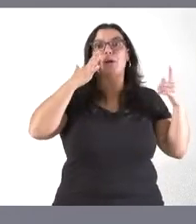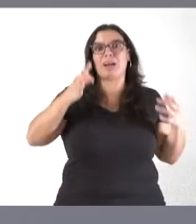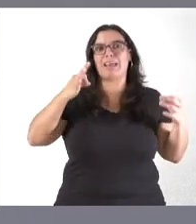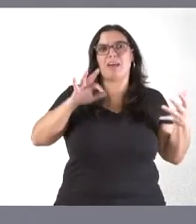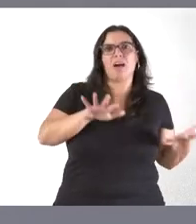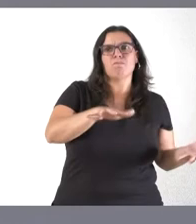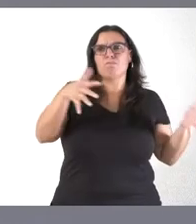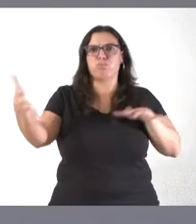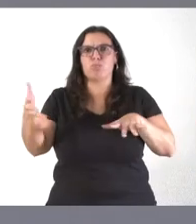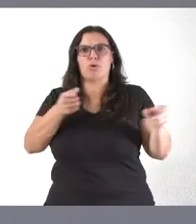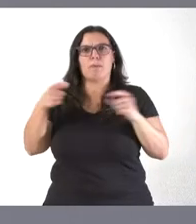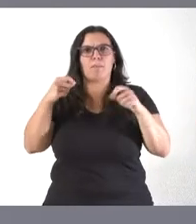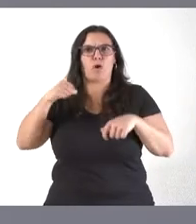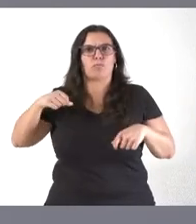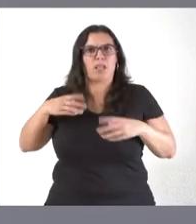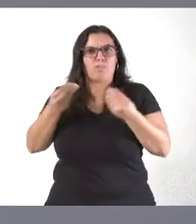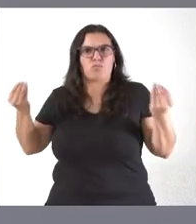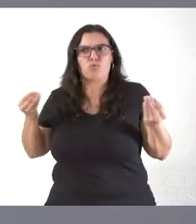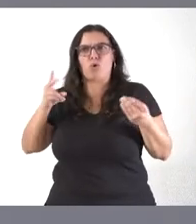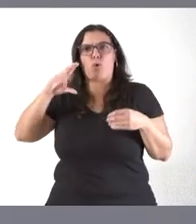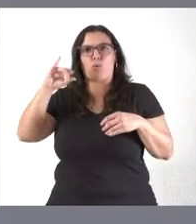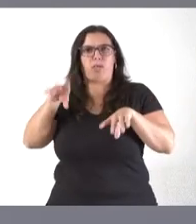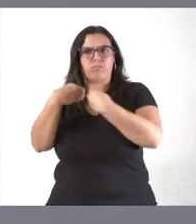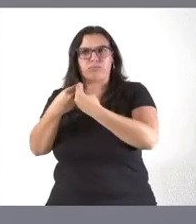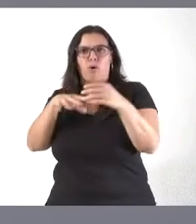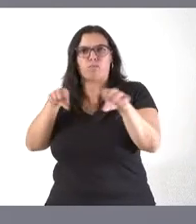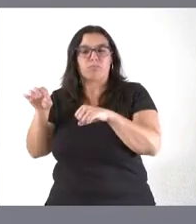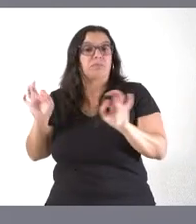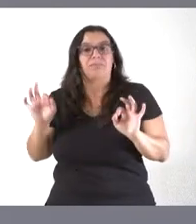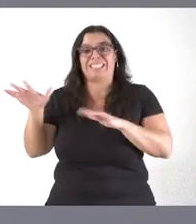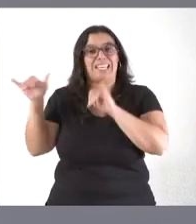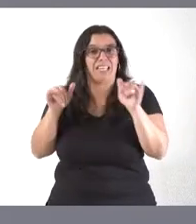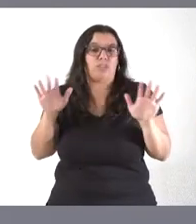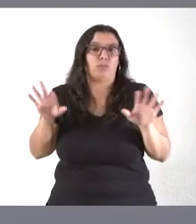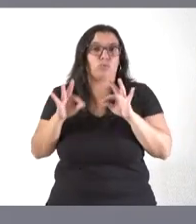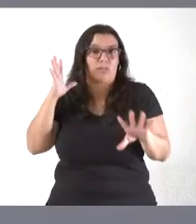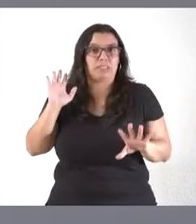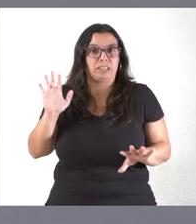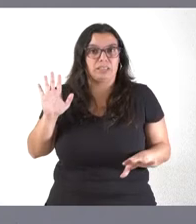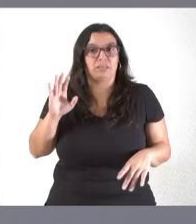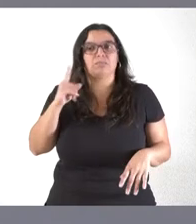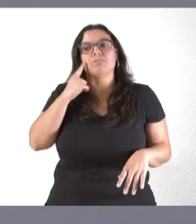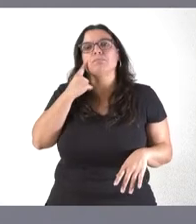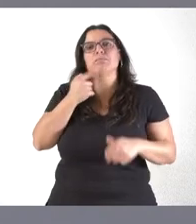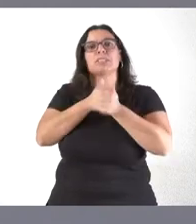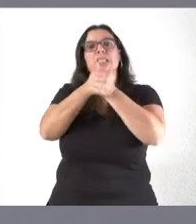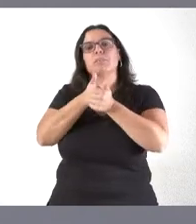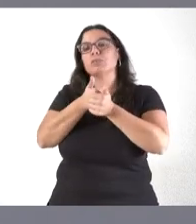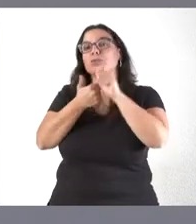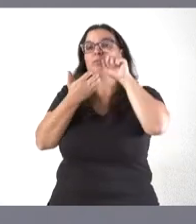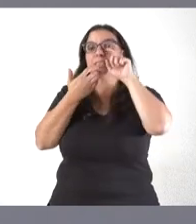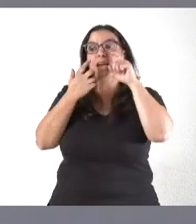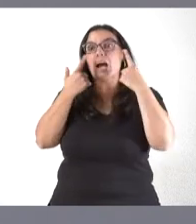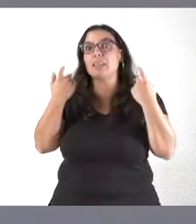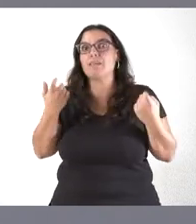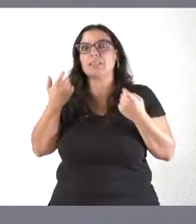al ámbito hospitalario ni en ucis ni en planta y que es algo que Seguiremos muy de cerca y en la medida en que fuera